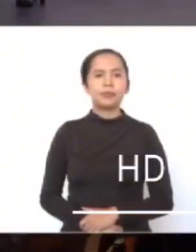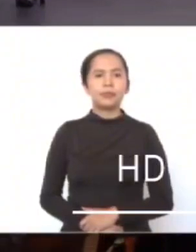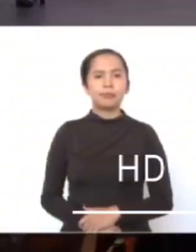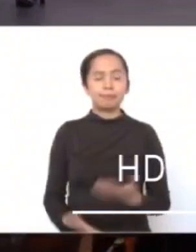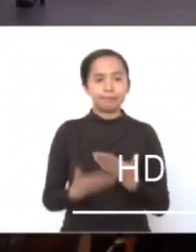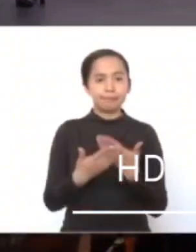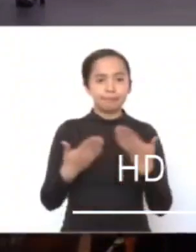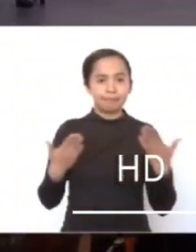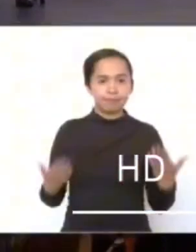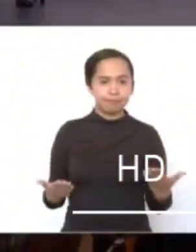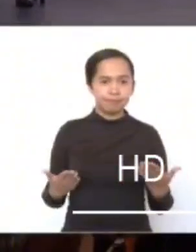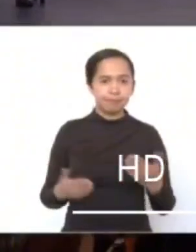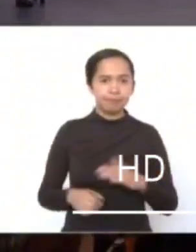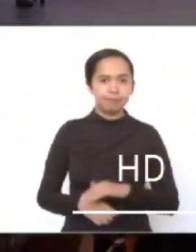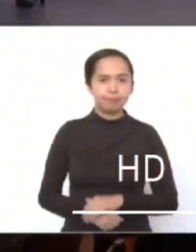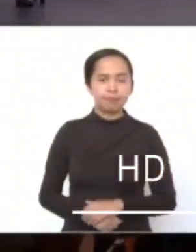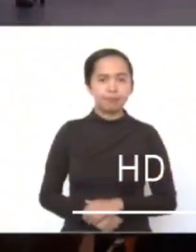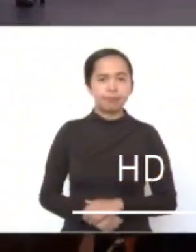A continuación,